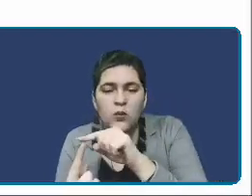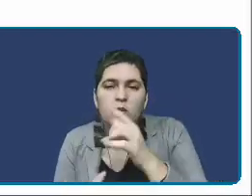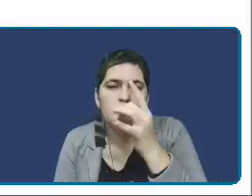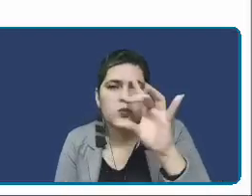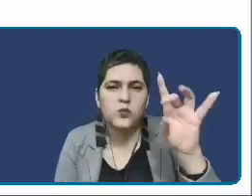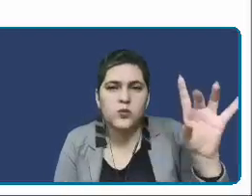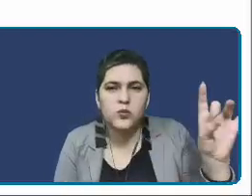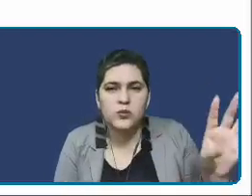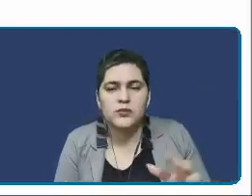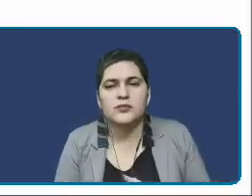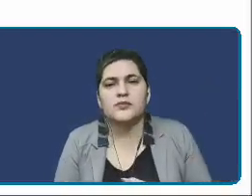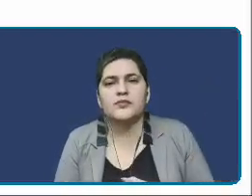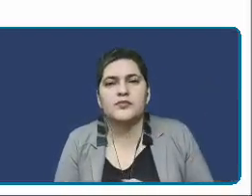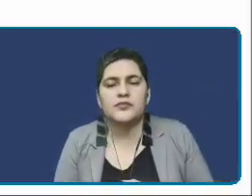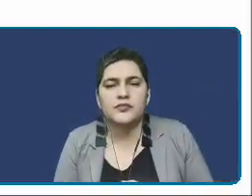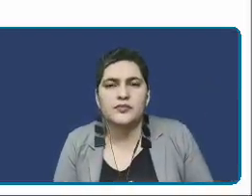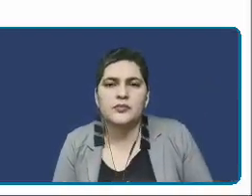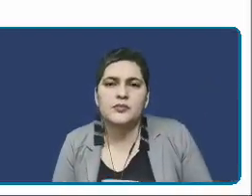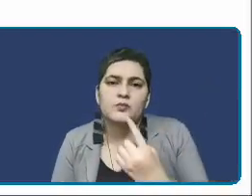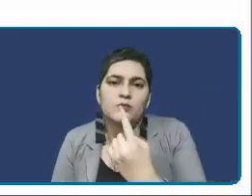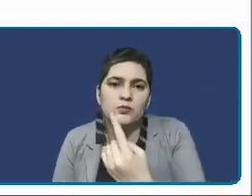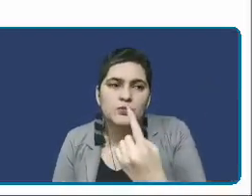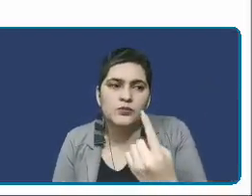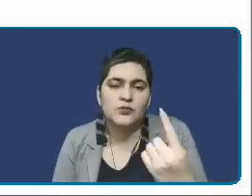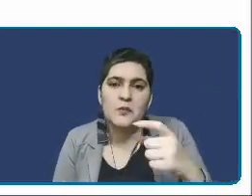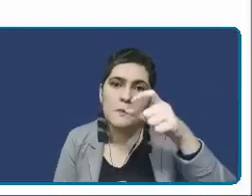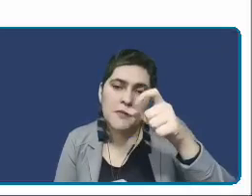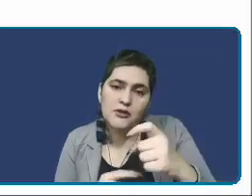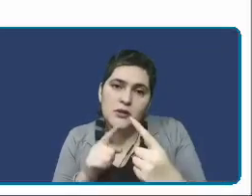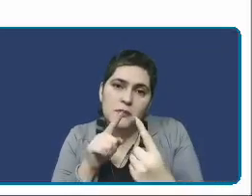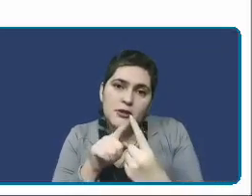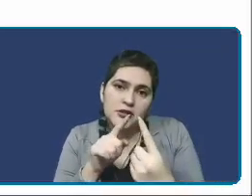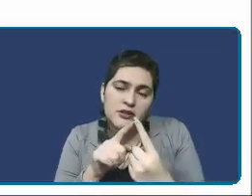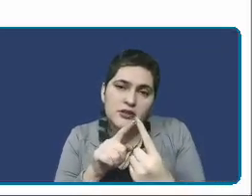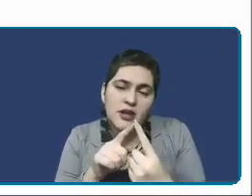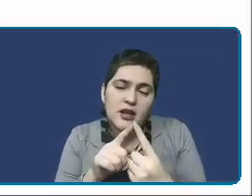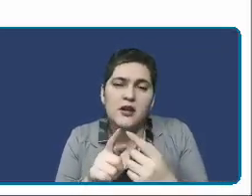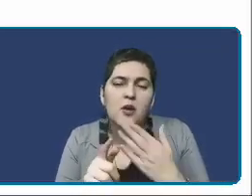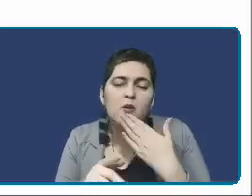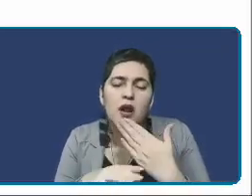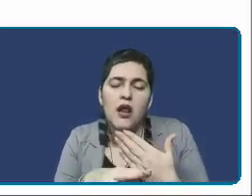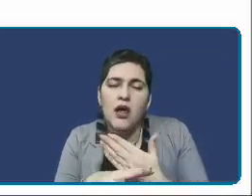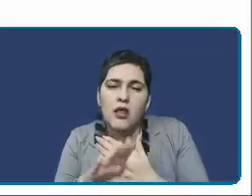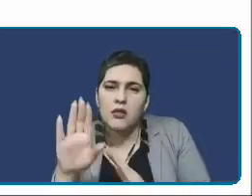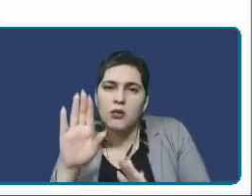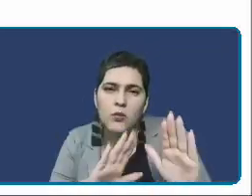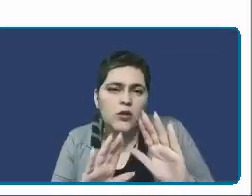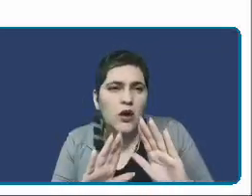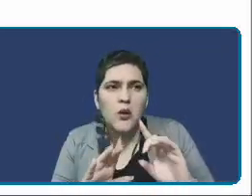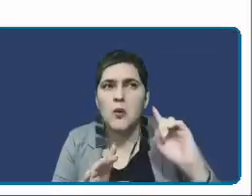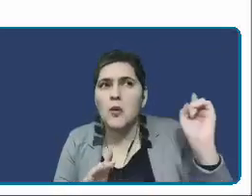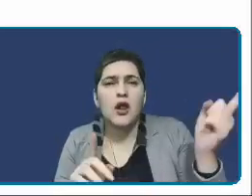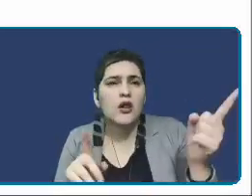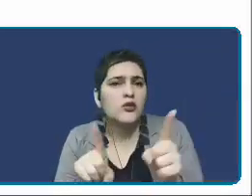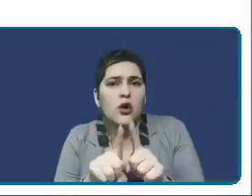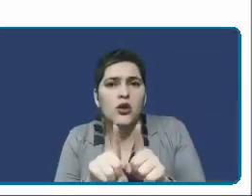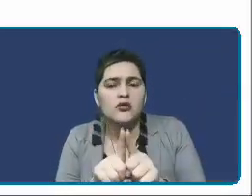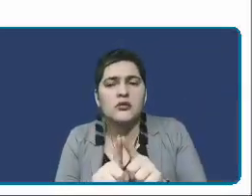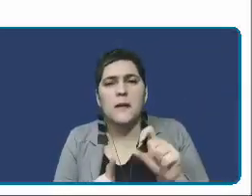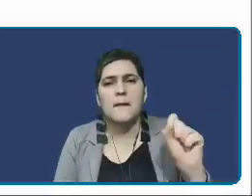cada persona en particular, y que sí hay prevención como para toda la comunidad. La leche materna previene de